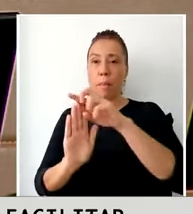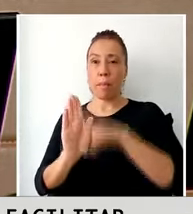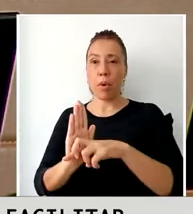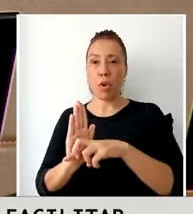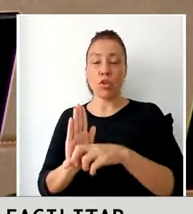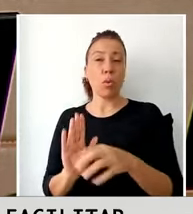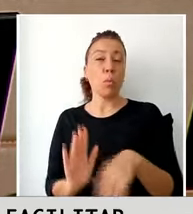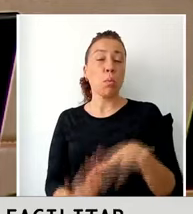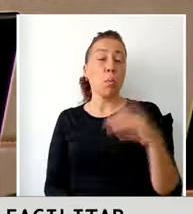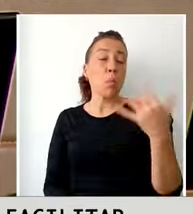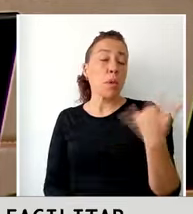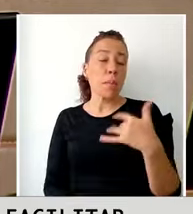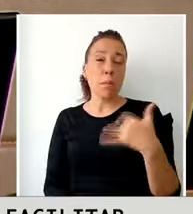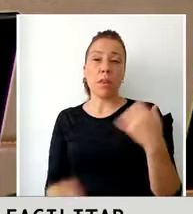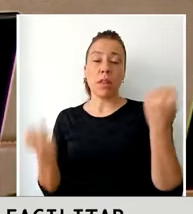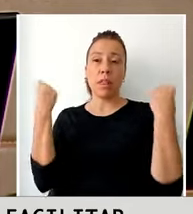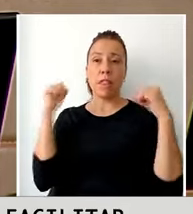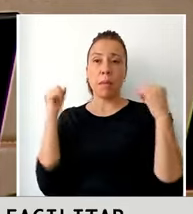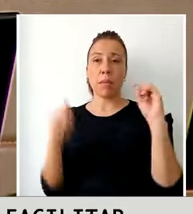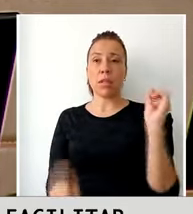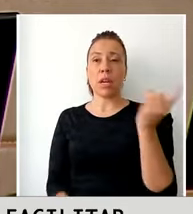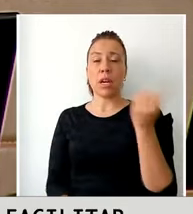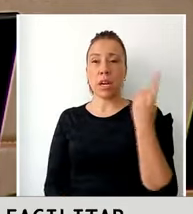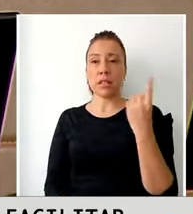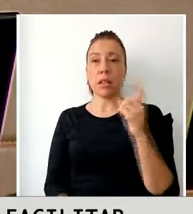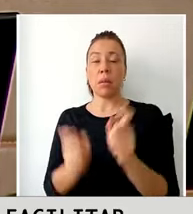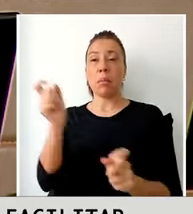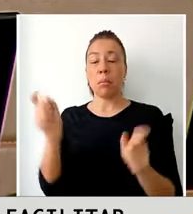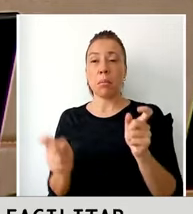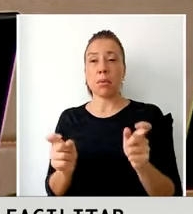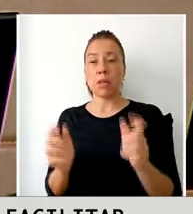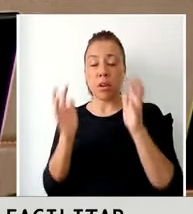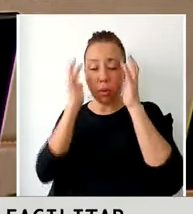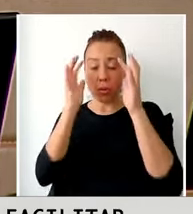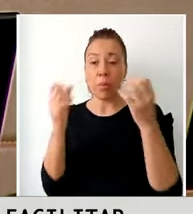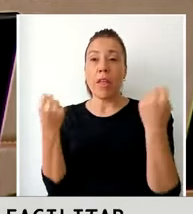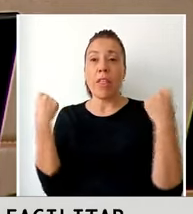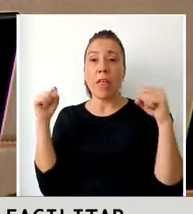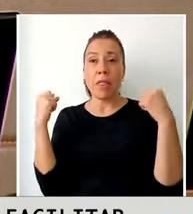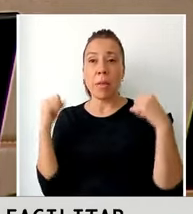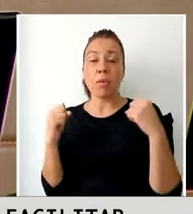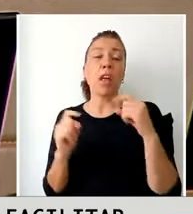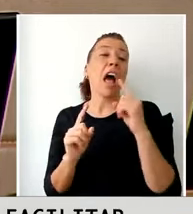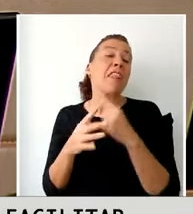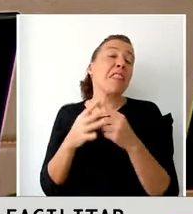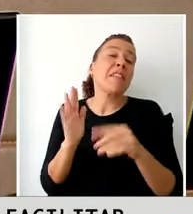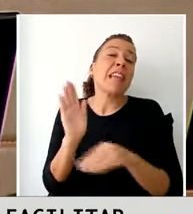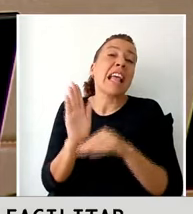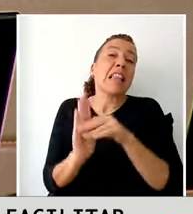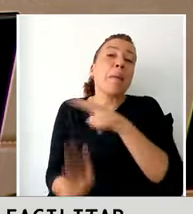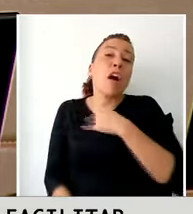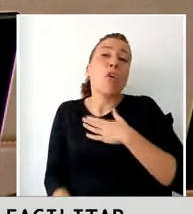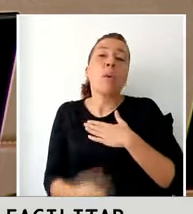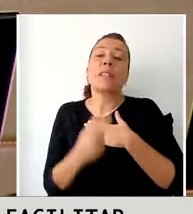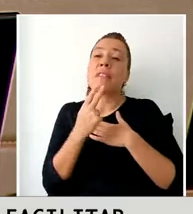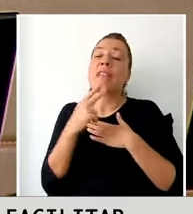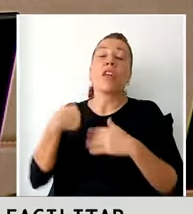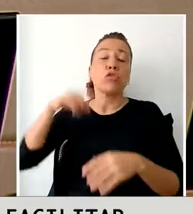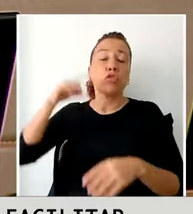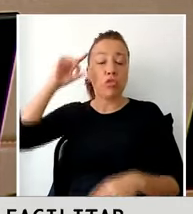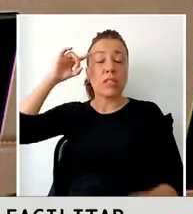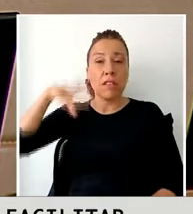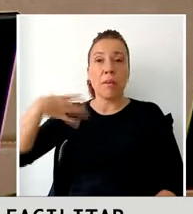para el deporte nacional aquellos que no hemos dedicado al deporte en alguna fase de nuestra vida nos consta lo